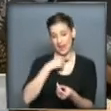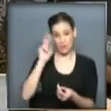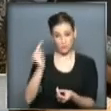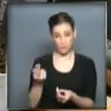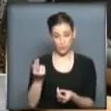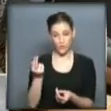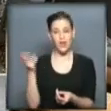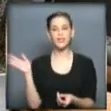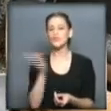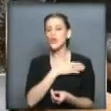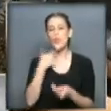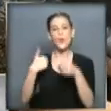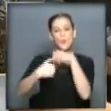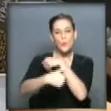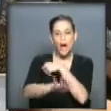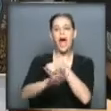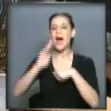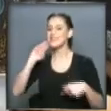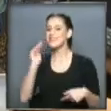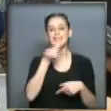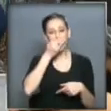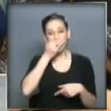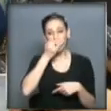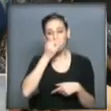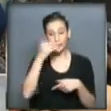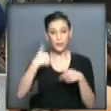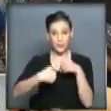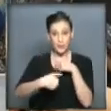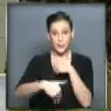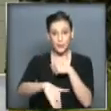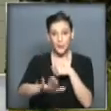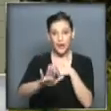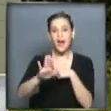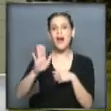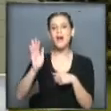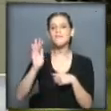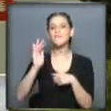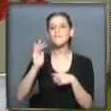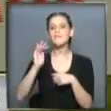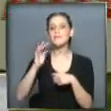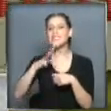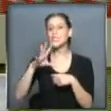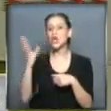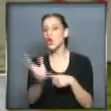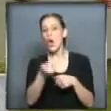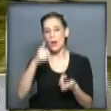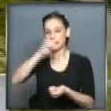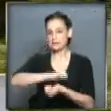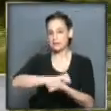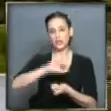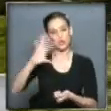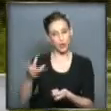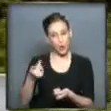todo lo que pasó a partir de ese desencadenante fue lo que llevó a que se apropiaran un bien que era para el